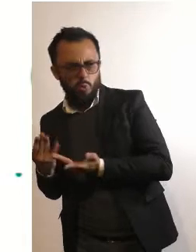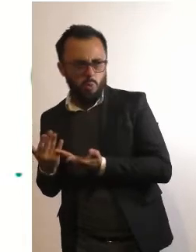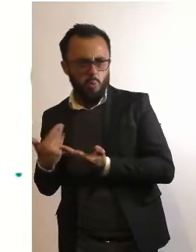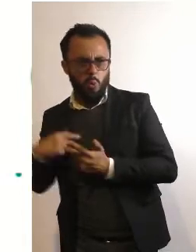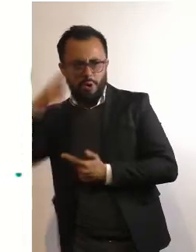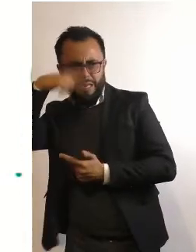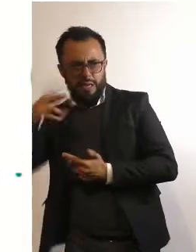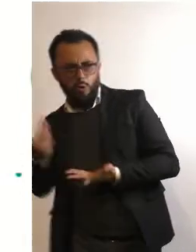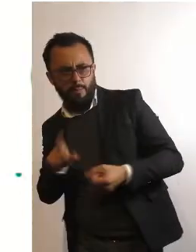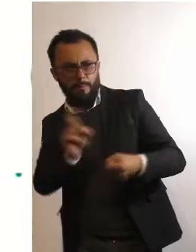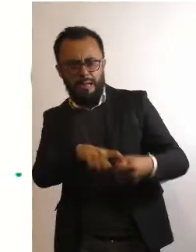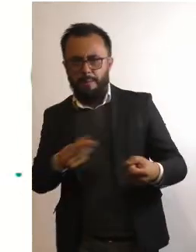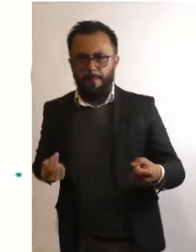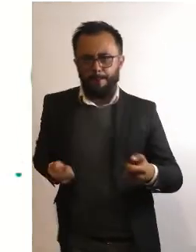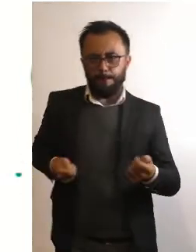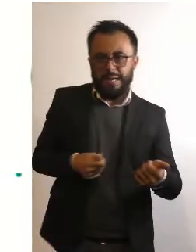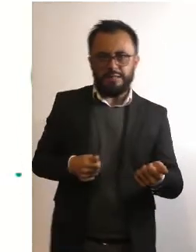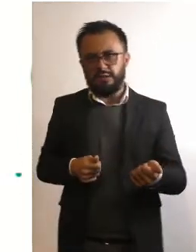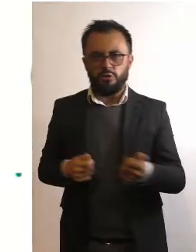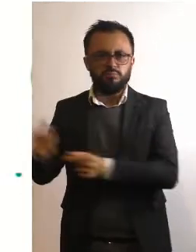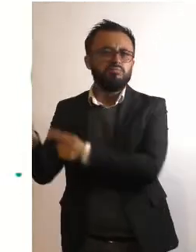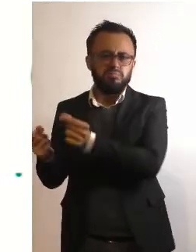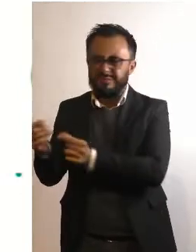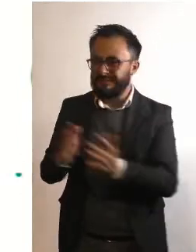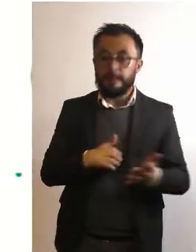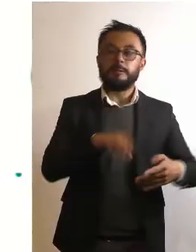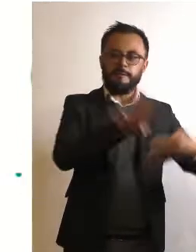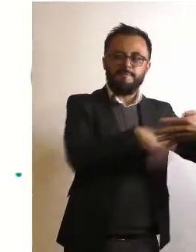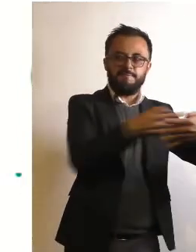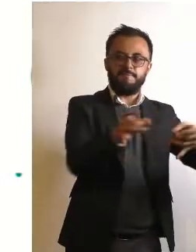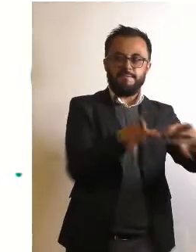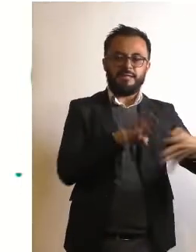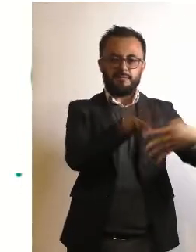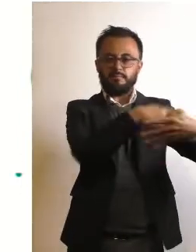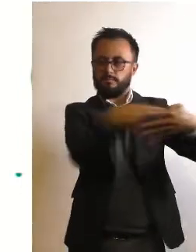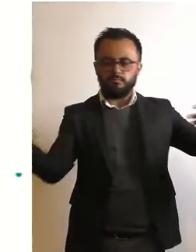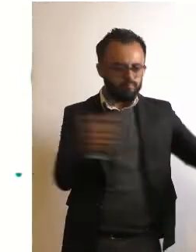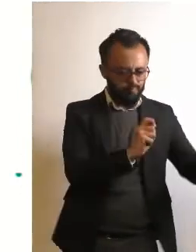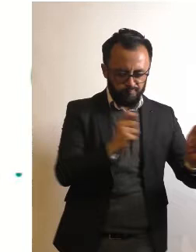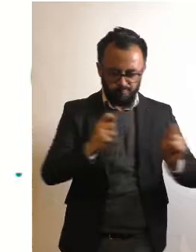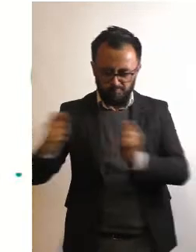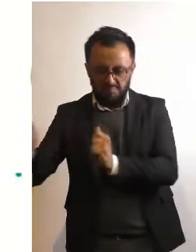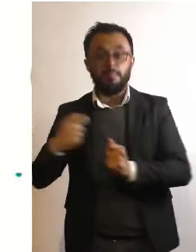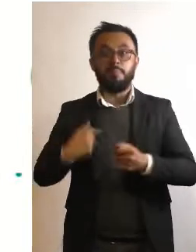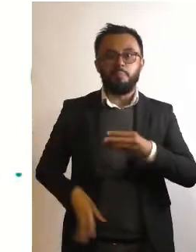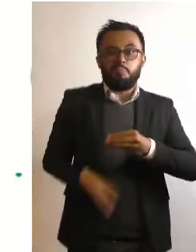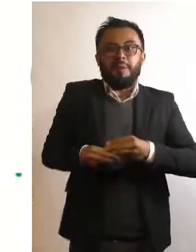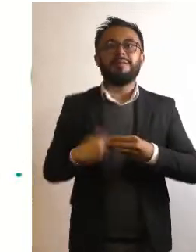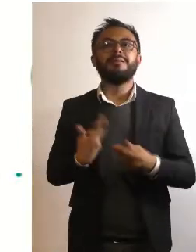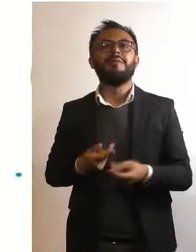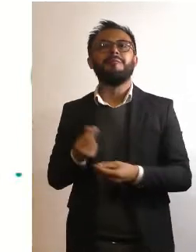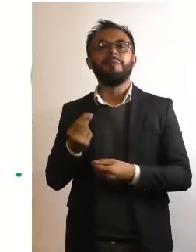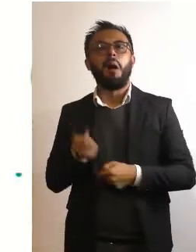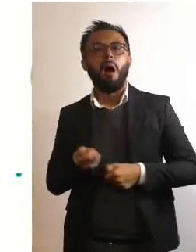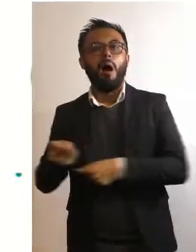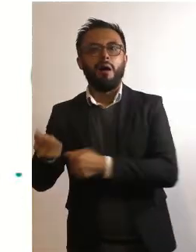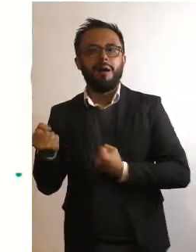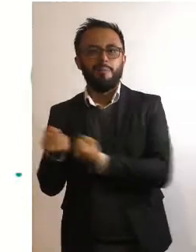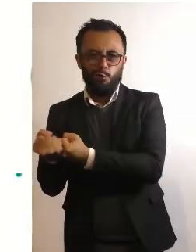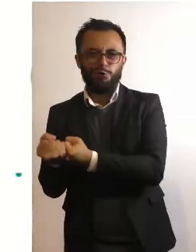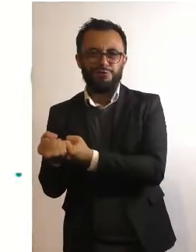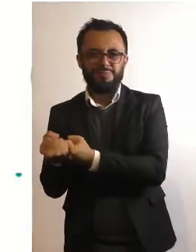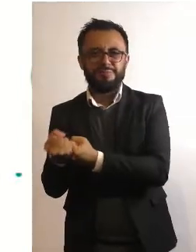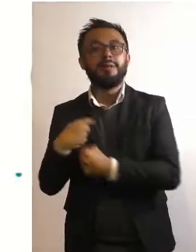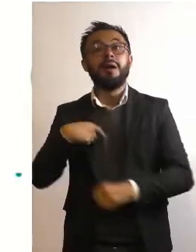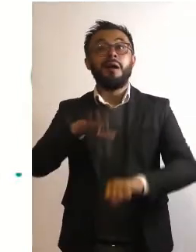sus hijos. Y allí realizamos diferentes tipos de apoyos financieros. Recordemos que para el